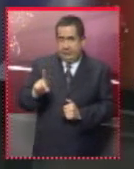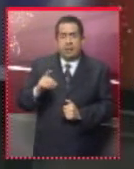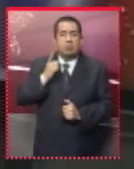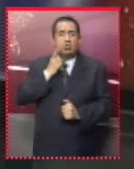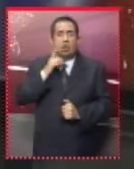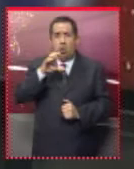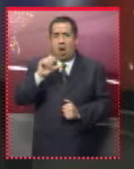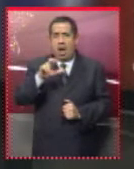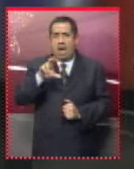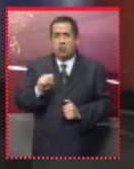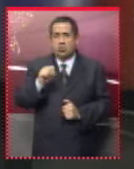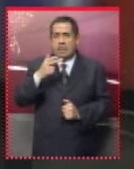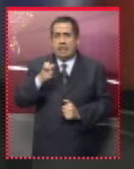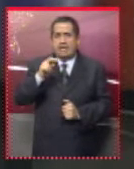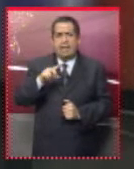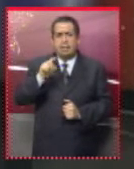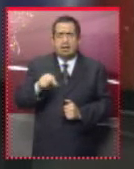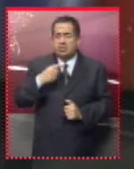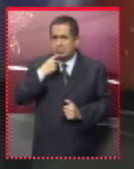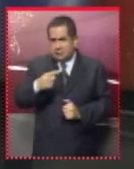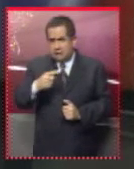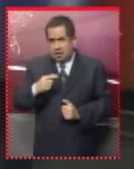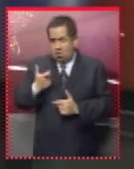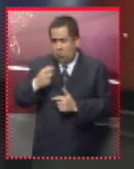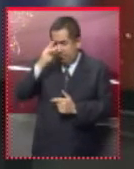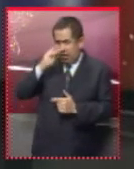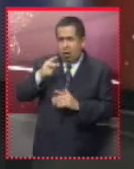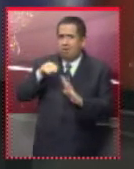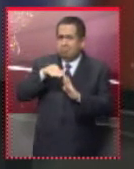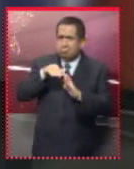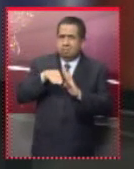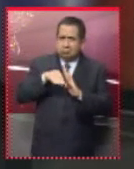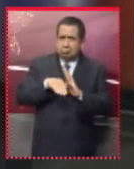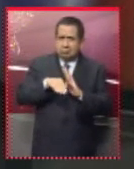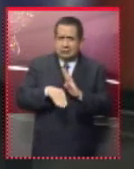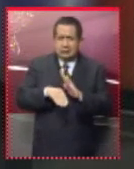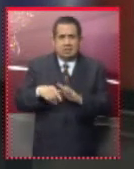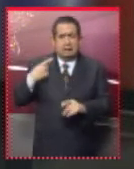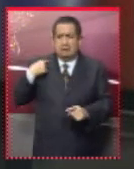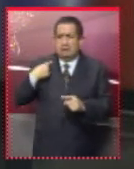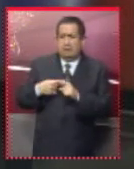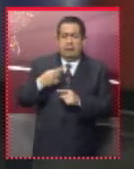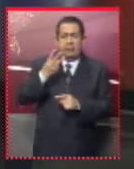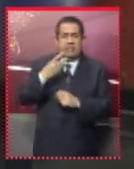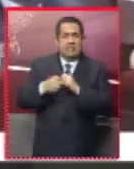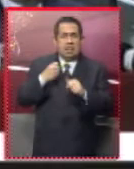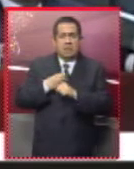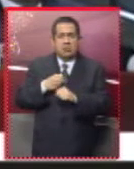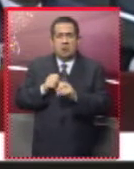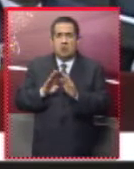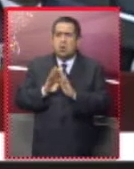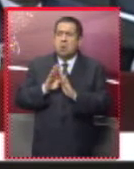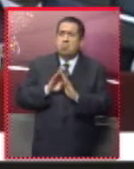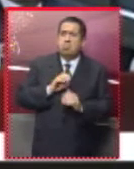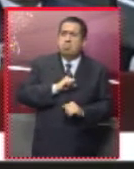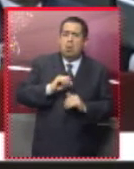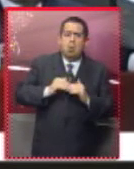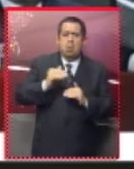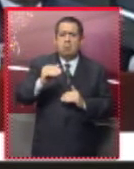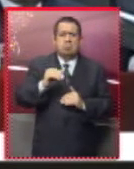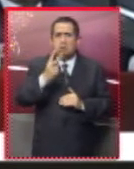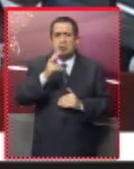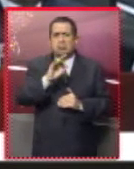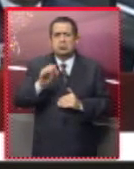Carlos Hernández sostuvo que la economía mexicana mantiene una tendencia a la baja, pues en los últimos 3 años el crecimiento económico no llega ni al 2% promedio